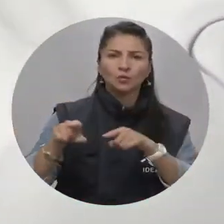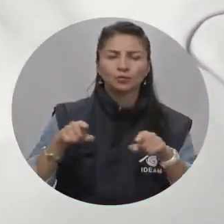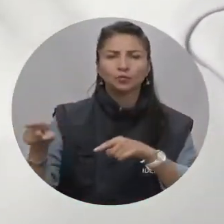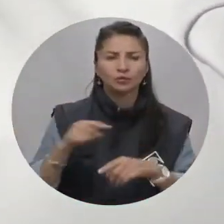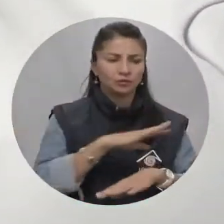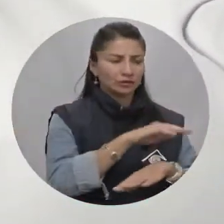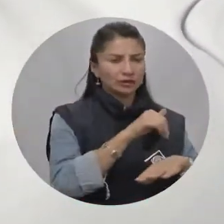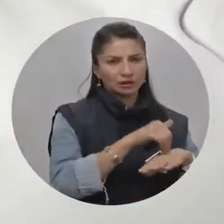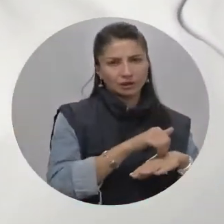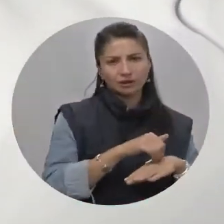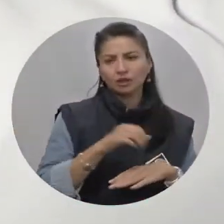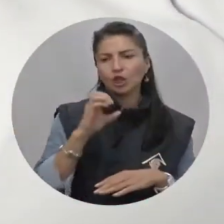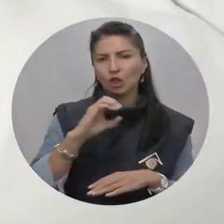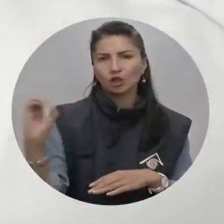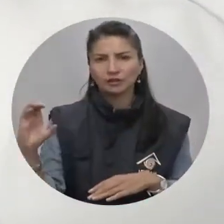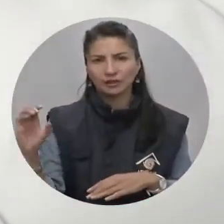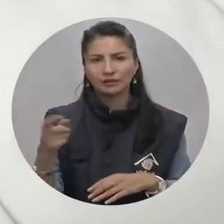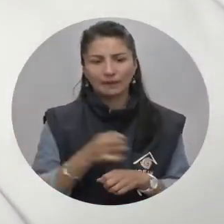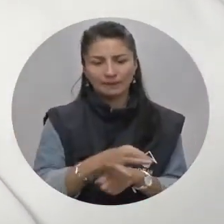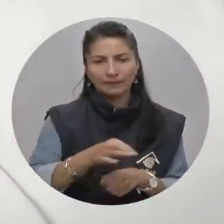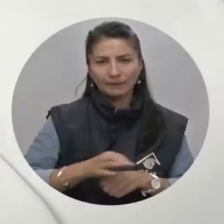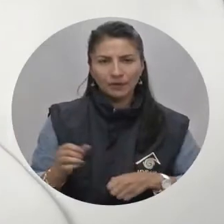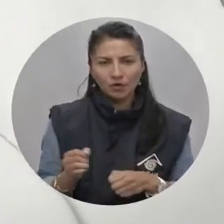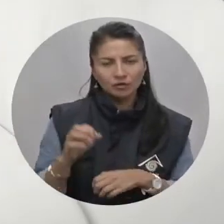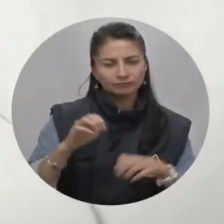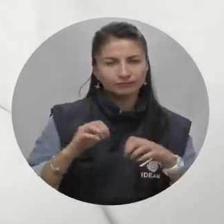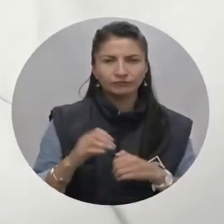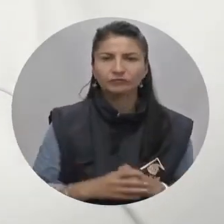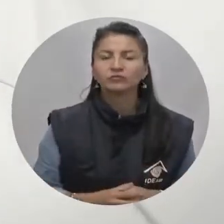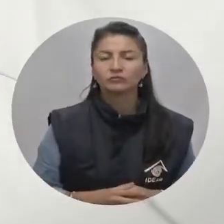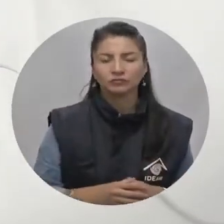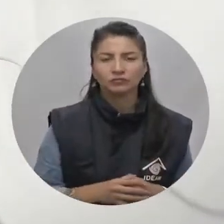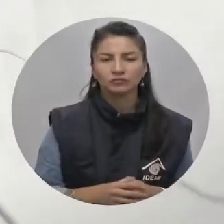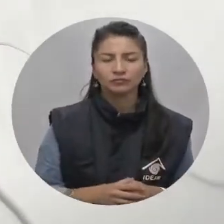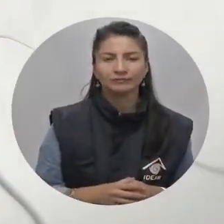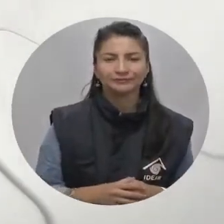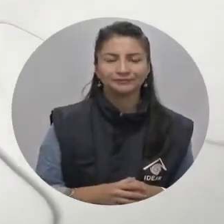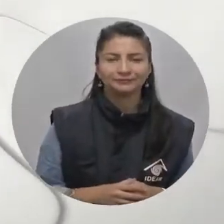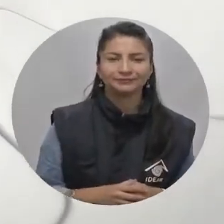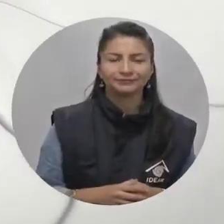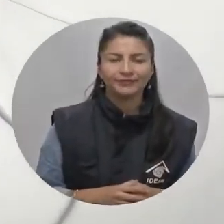La capital estará cubierta con lluvias en sectores del centro y occidente de la sabana.